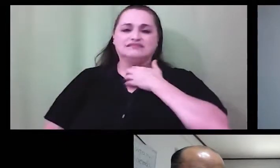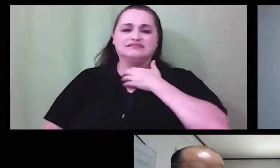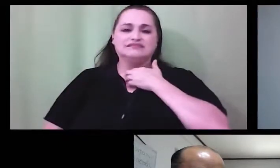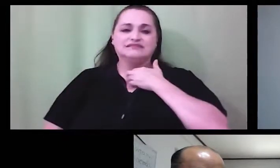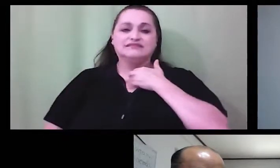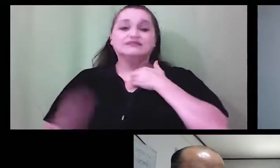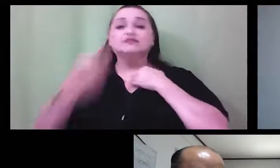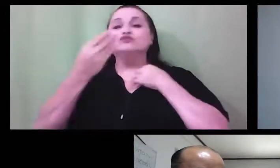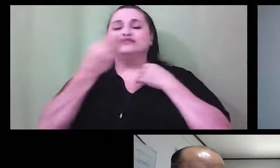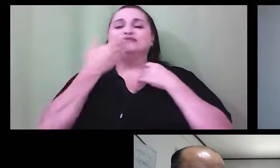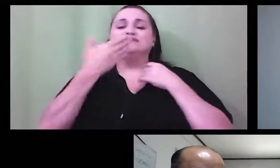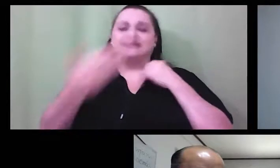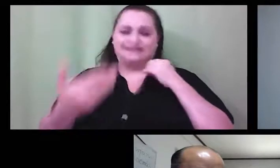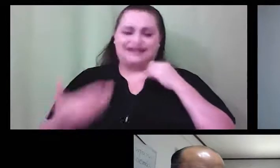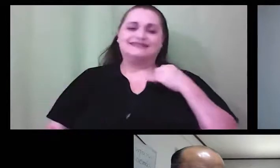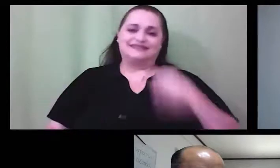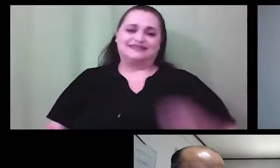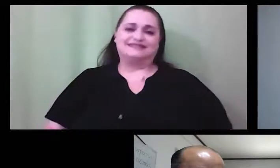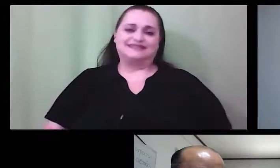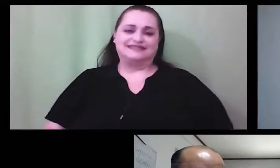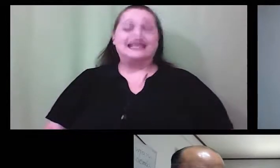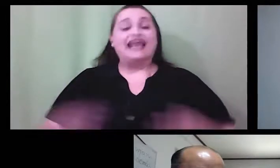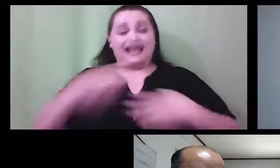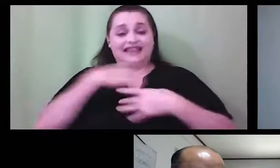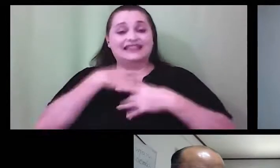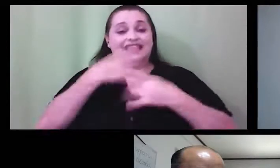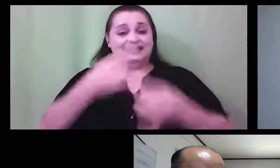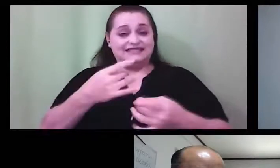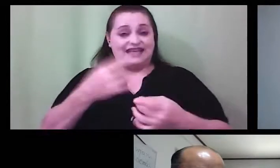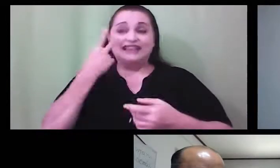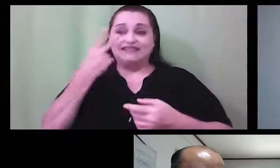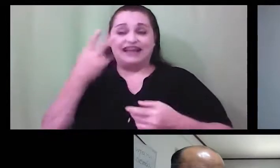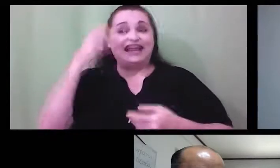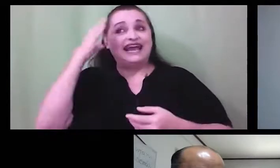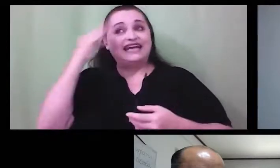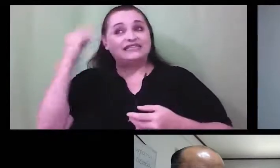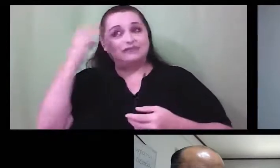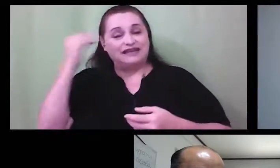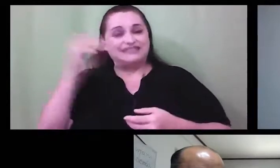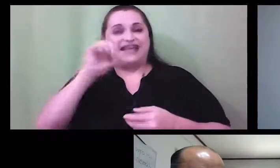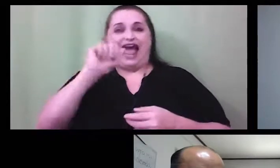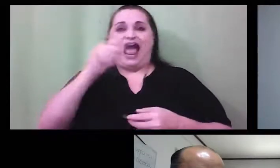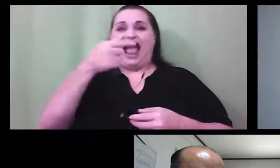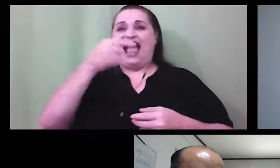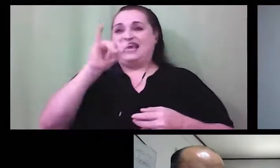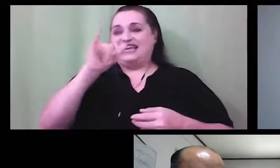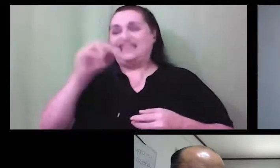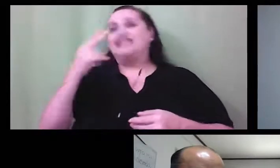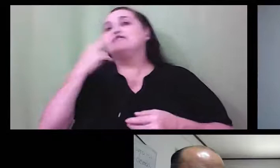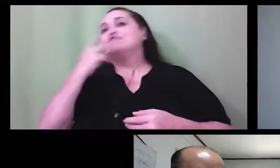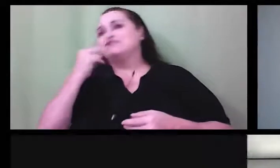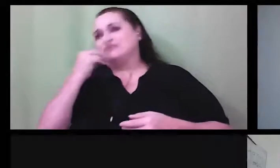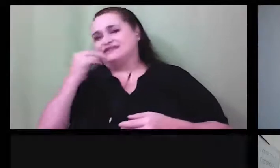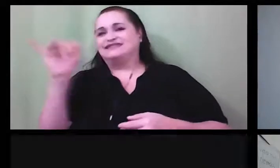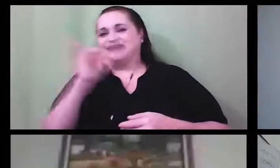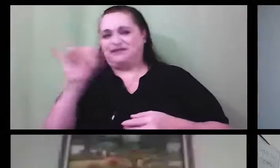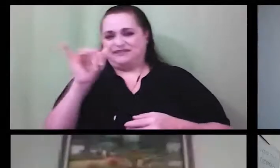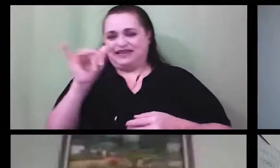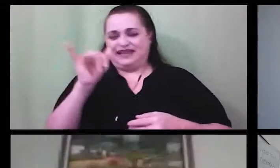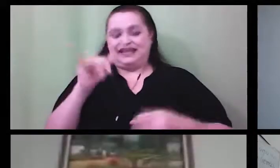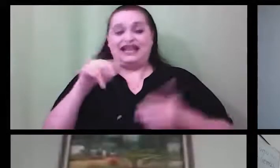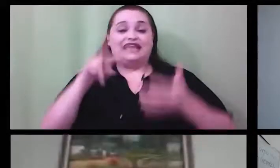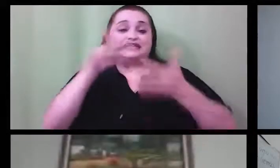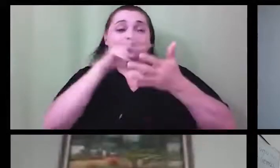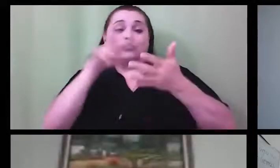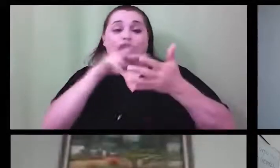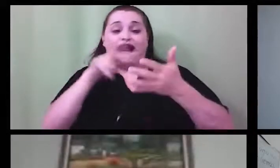Muchísimas gracias. Qué interesante ver las experiencias agri y las experiencias dulces. Les voy a leer